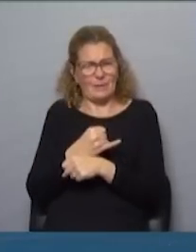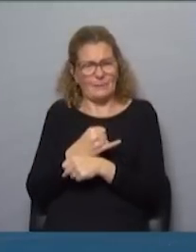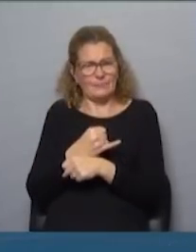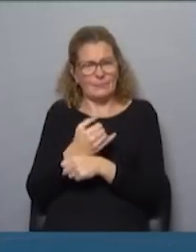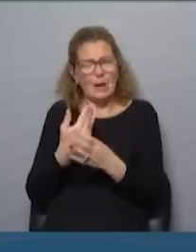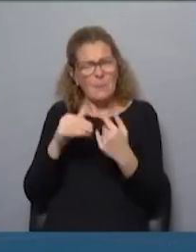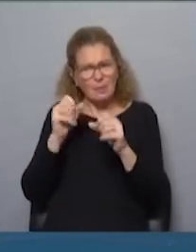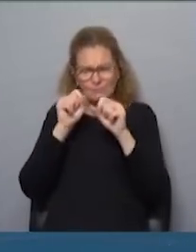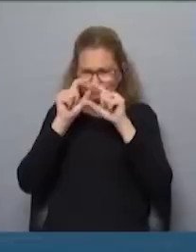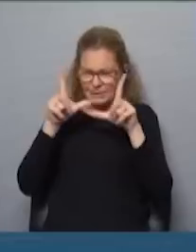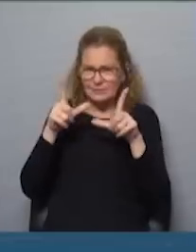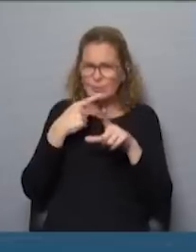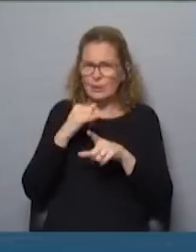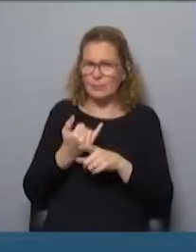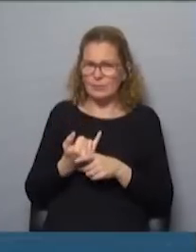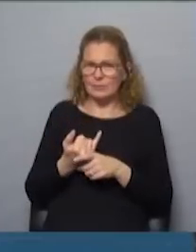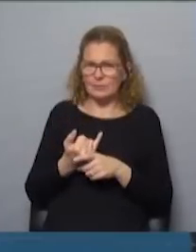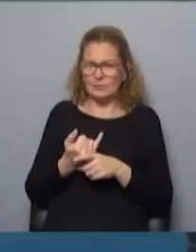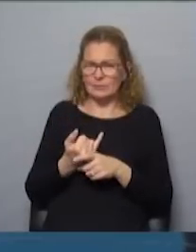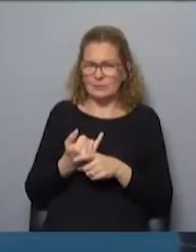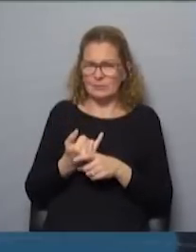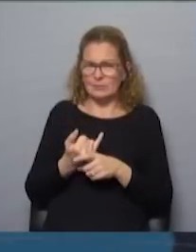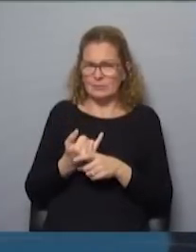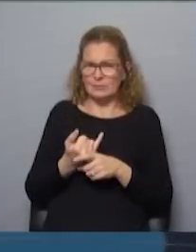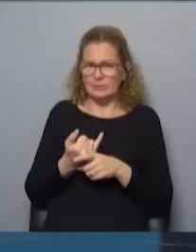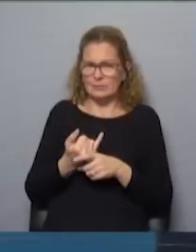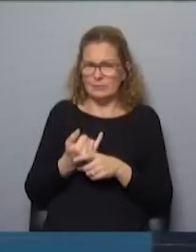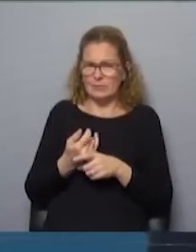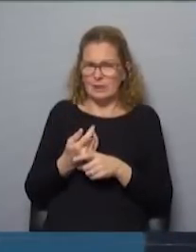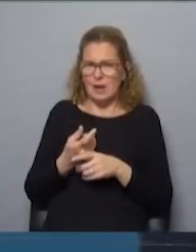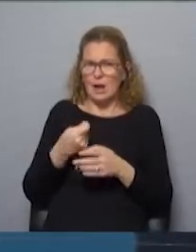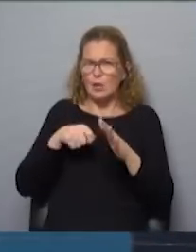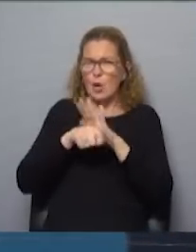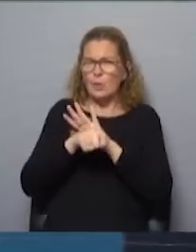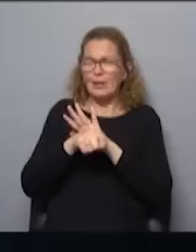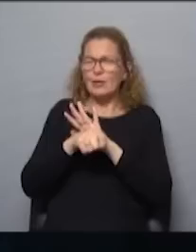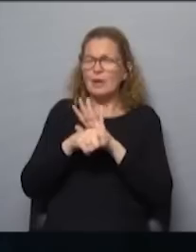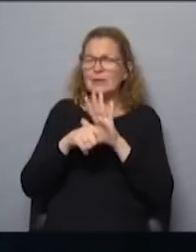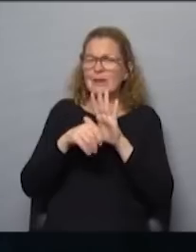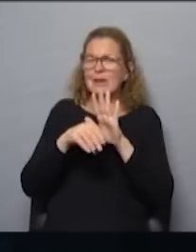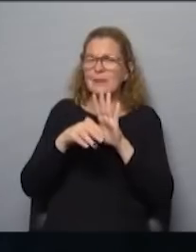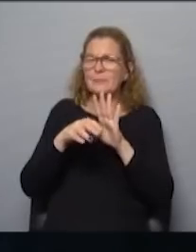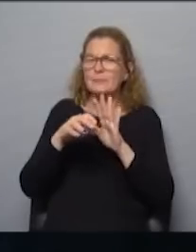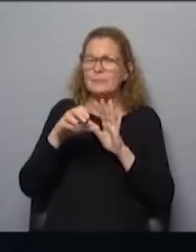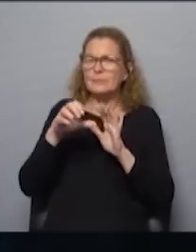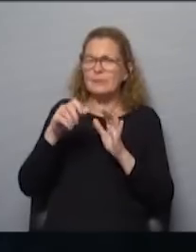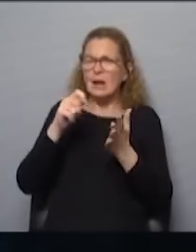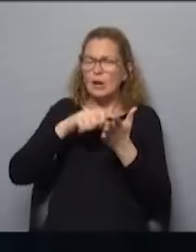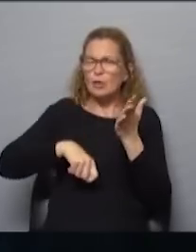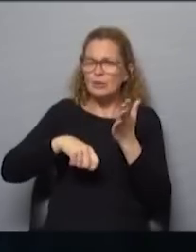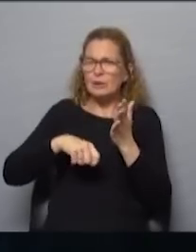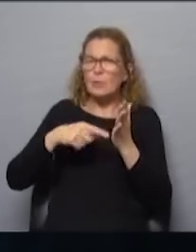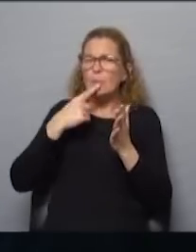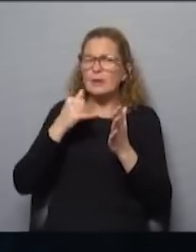es el que más les llama la atención por ejemplo la incorporación del reglamento de ataques el contrato